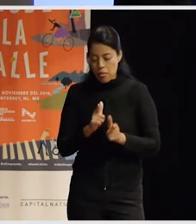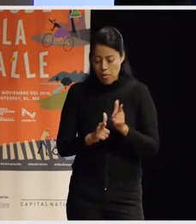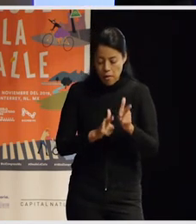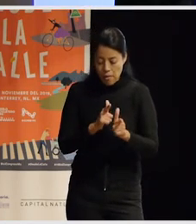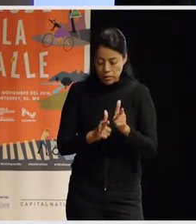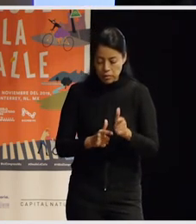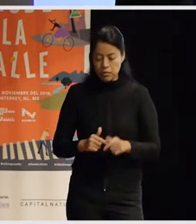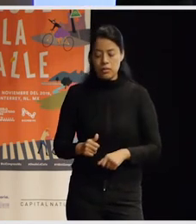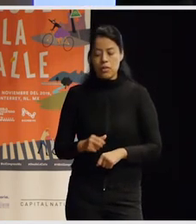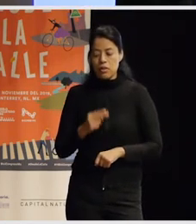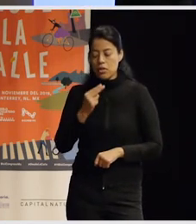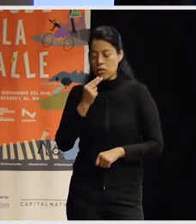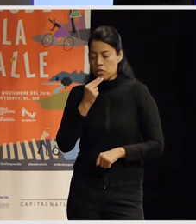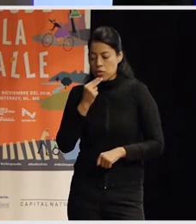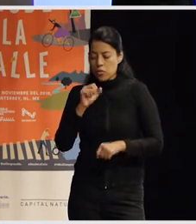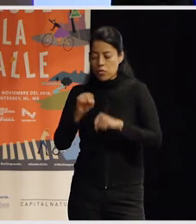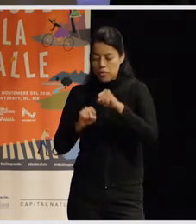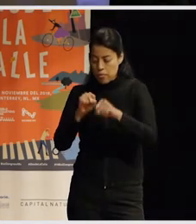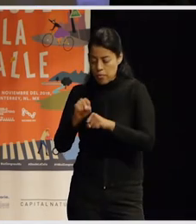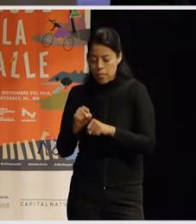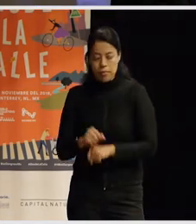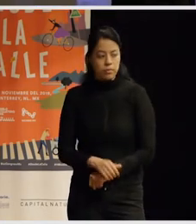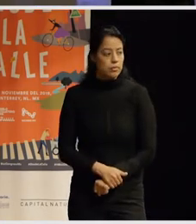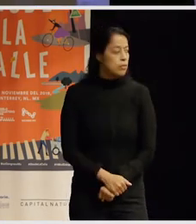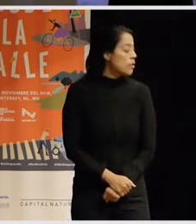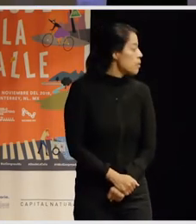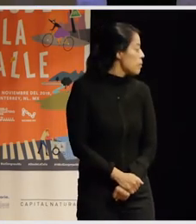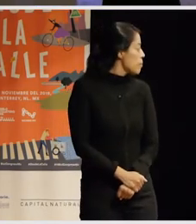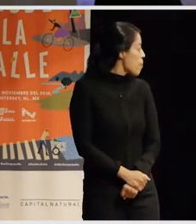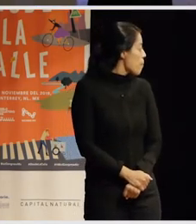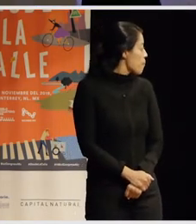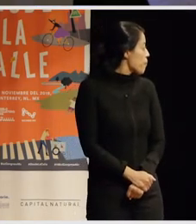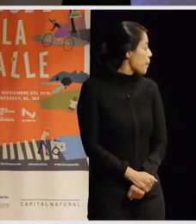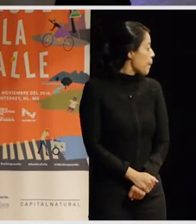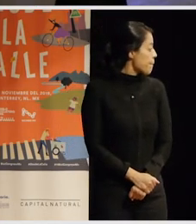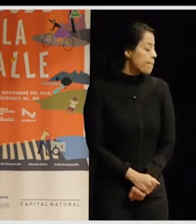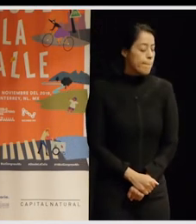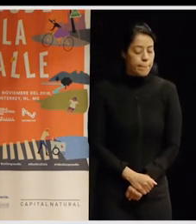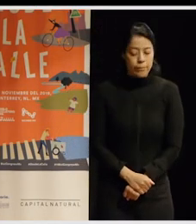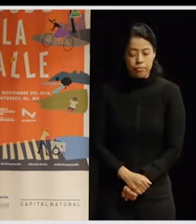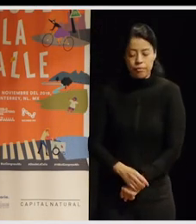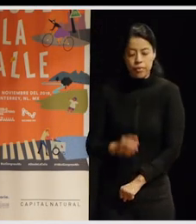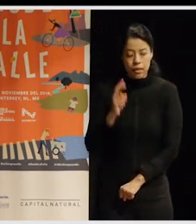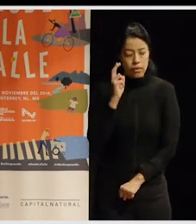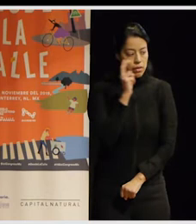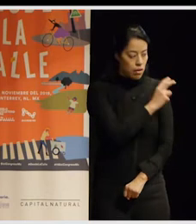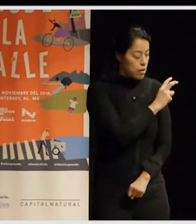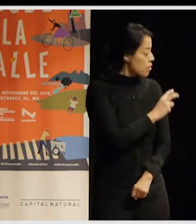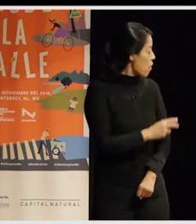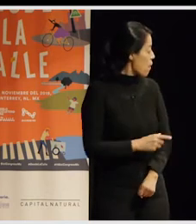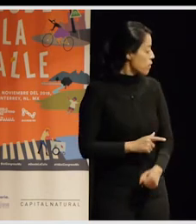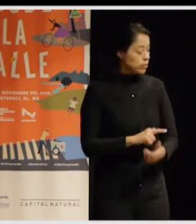ciclovía el siguiente por favor gracias entonces digamos que este es el espacio